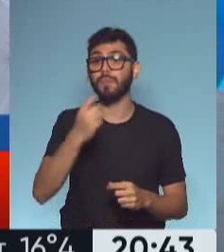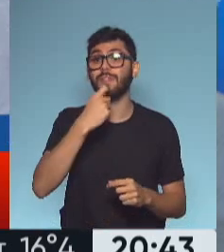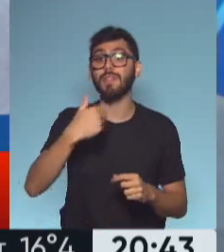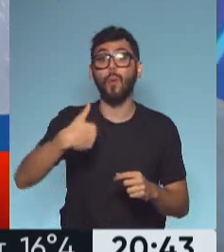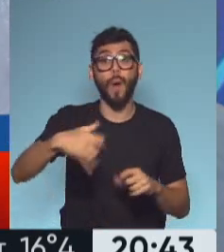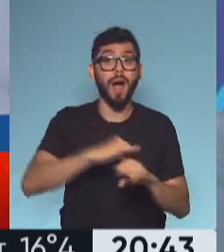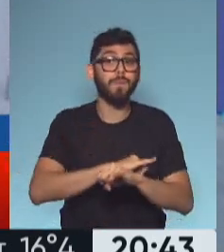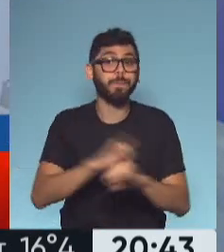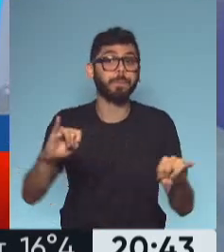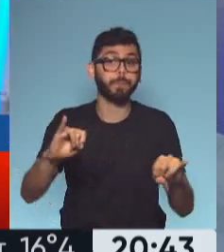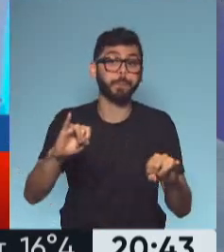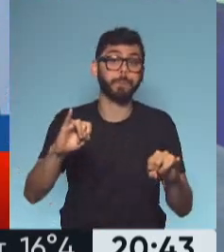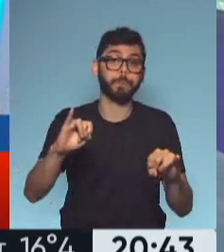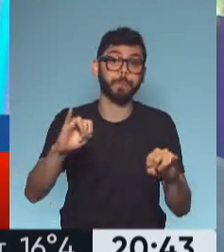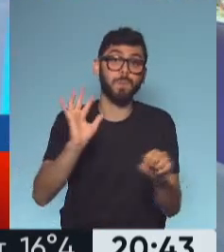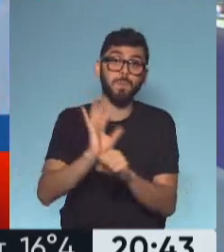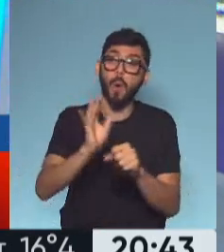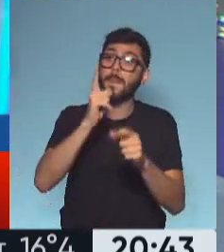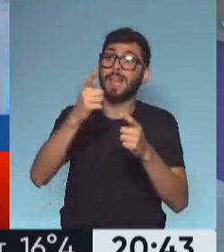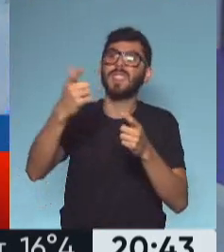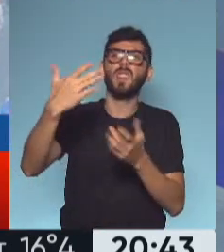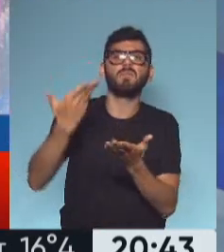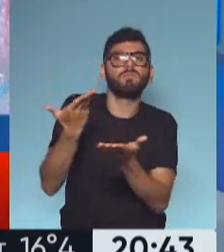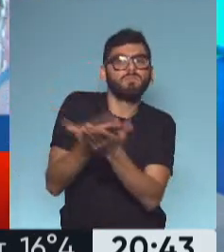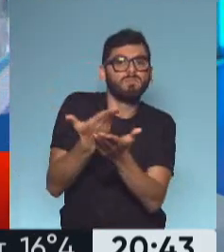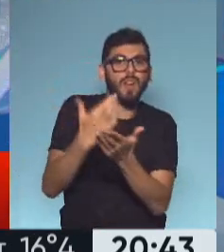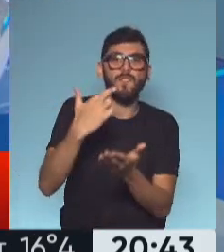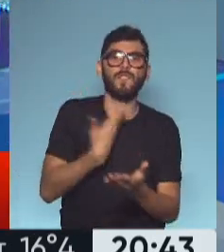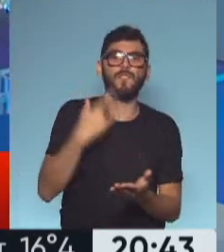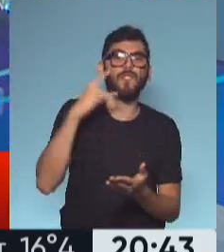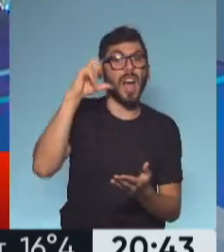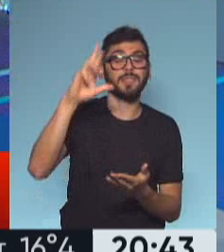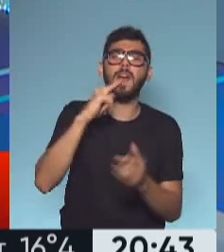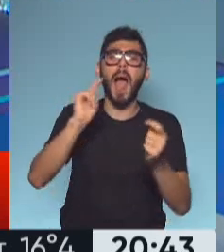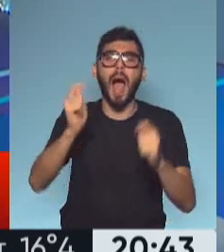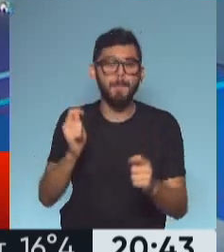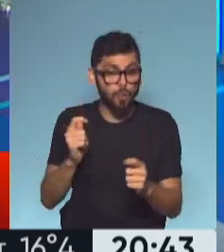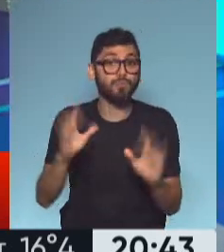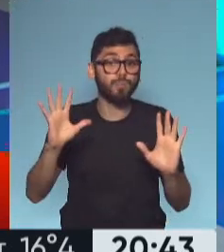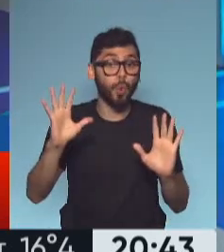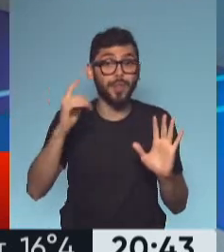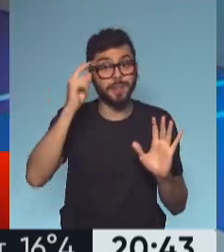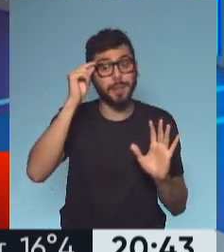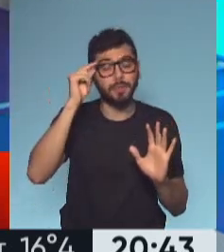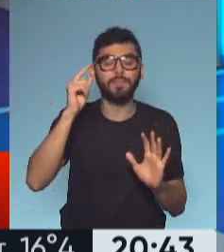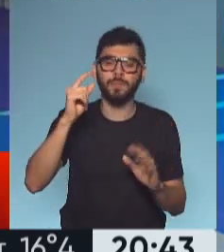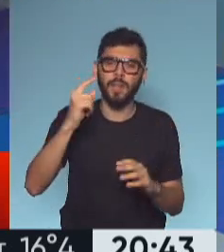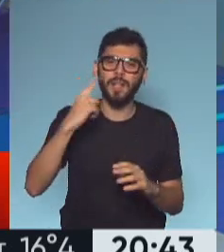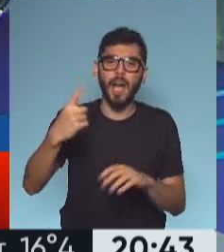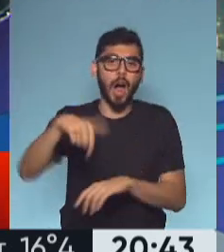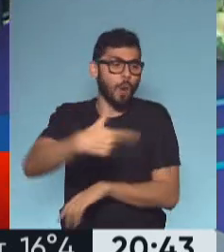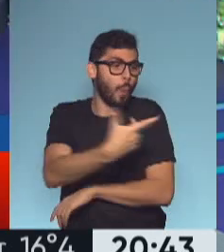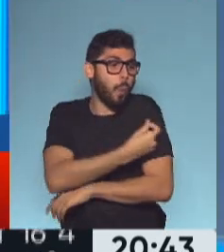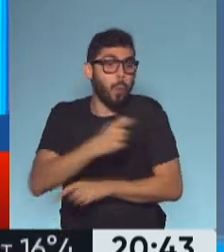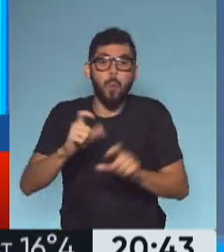hubo algún cambio en los pedidos de Pfizer. Sí. Dicen en el gobierno que las condiciones ahora, con ya el proceso vacunatorio